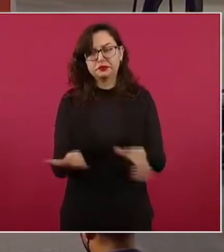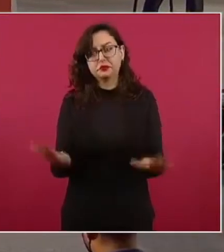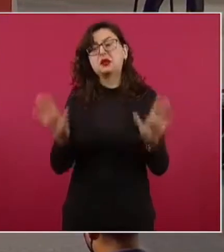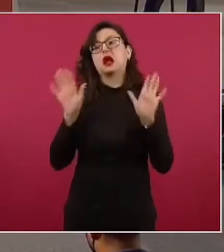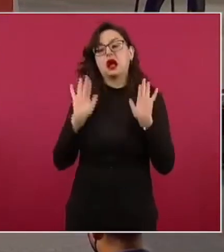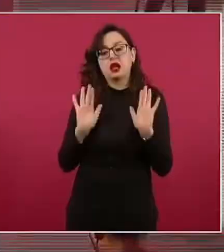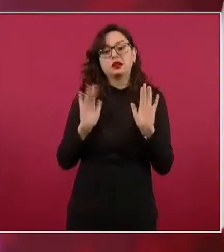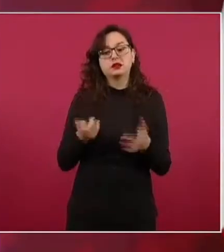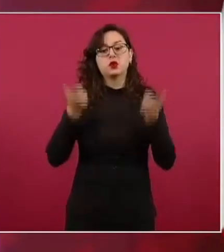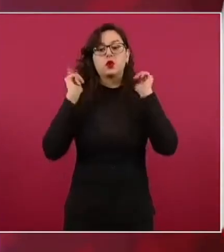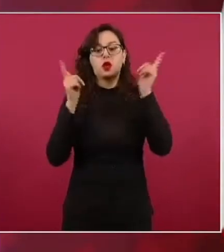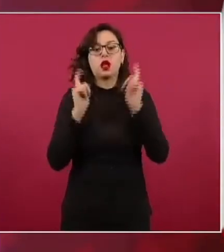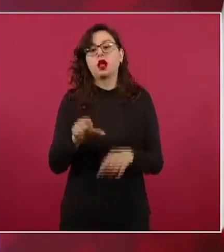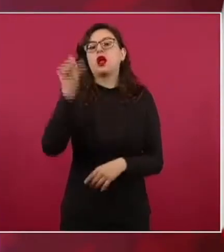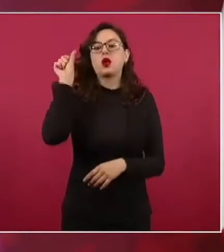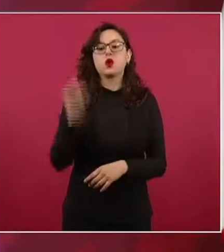hoy